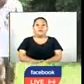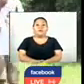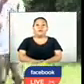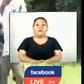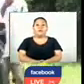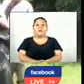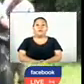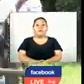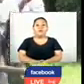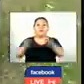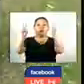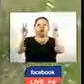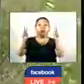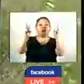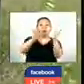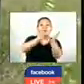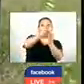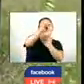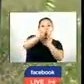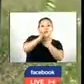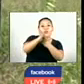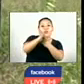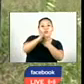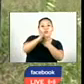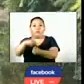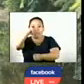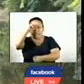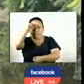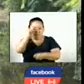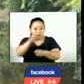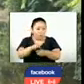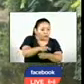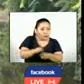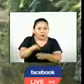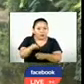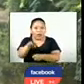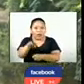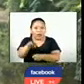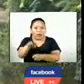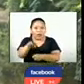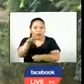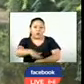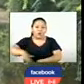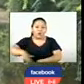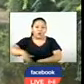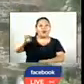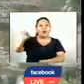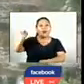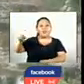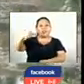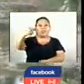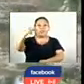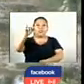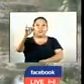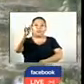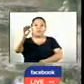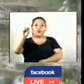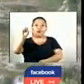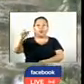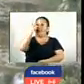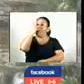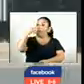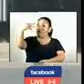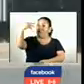Un proyecto de reforestación se realizó en la área protegida del Sanjón el Chino en San Francisco Menéndez a